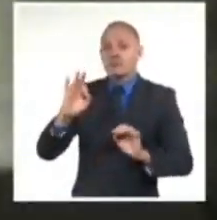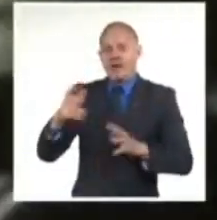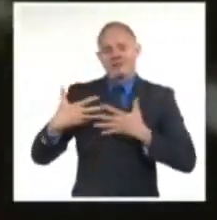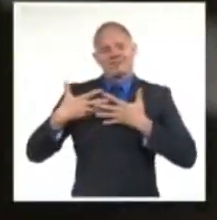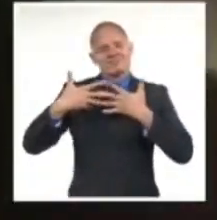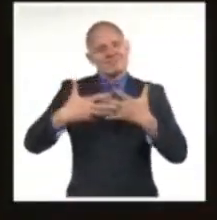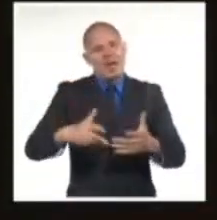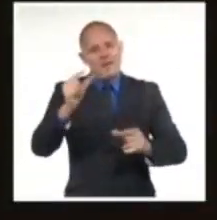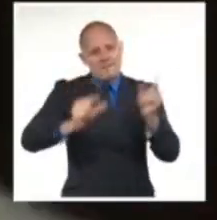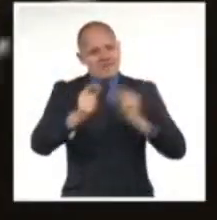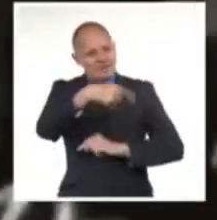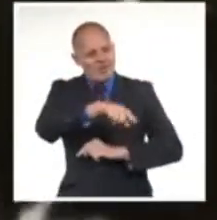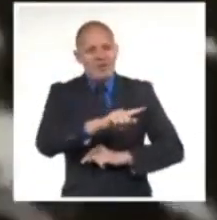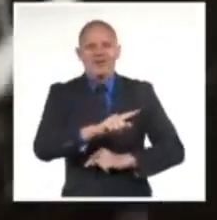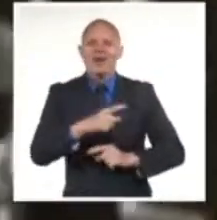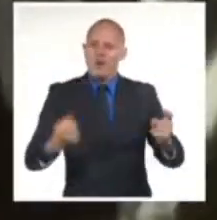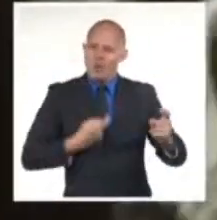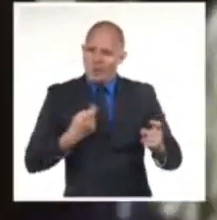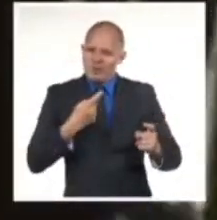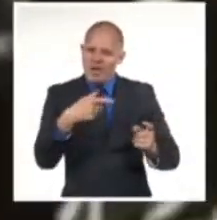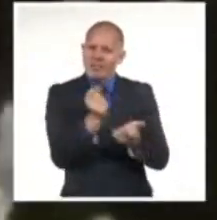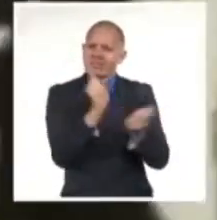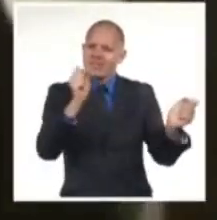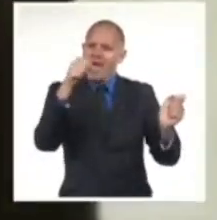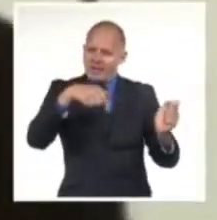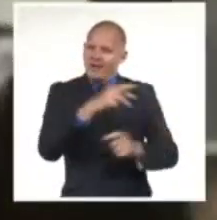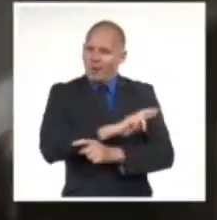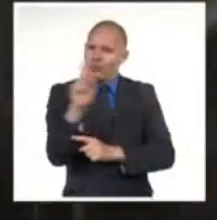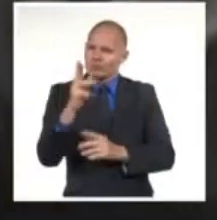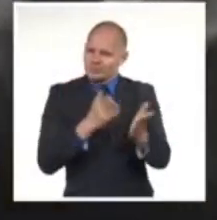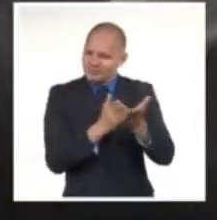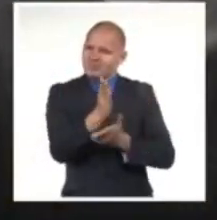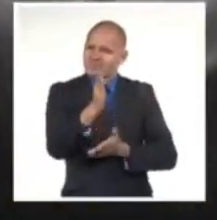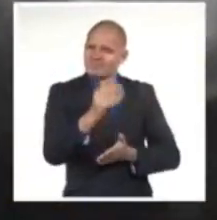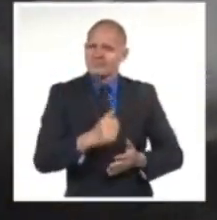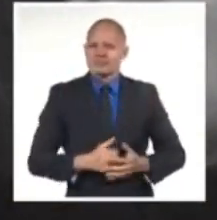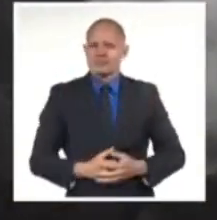la historia de la revolución. Loli Esteves, Sistema Informativo.